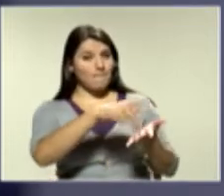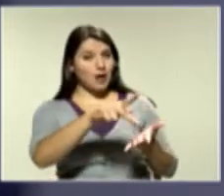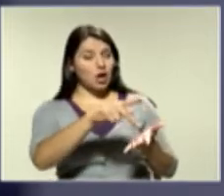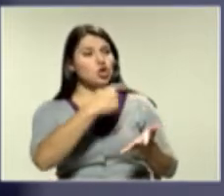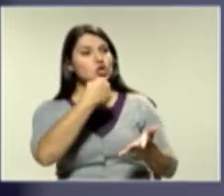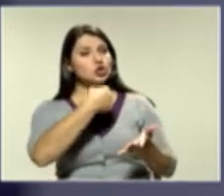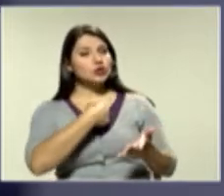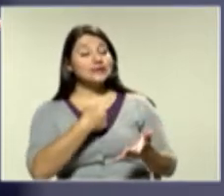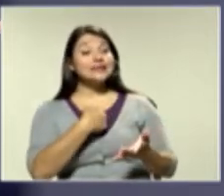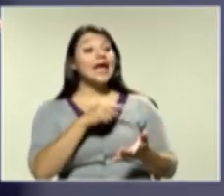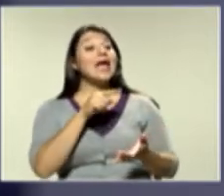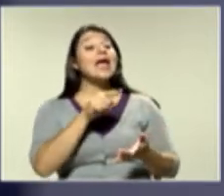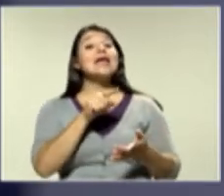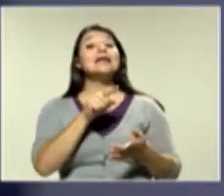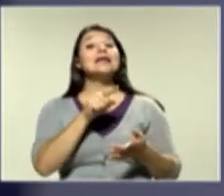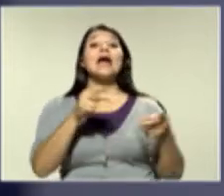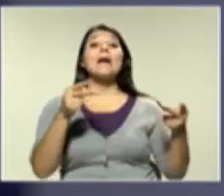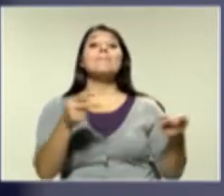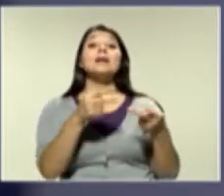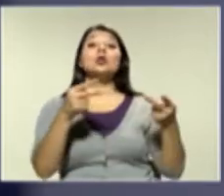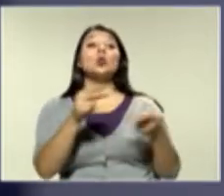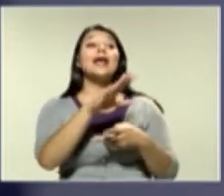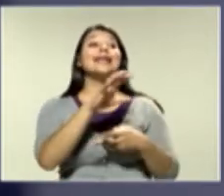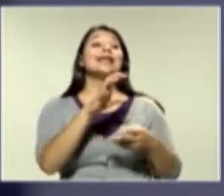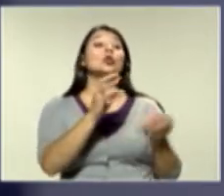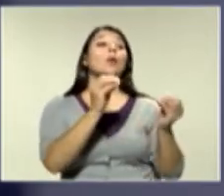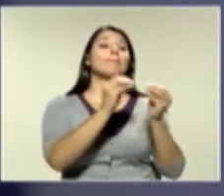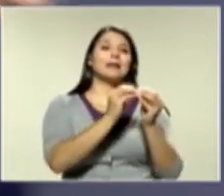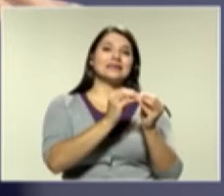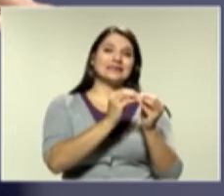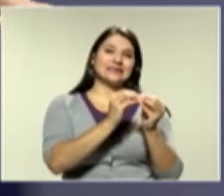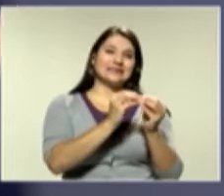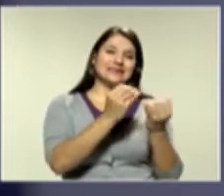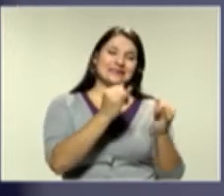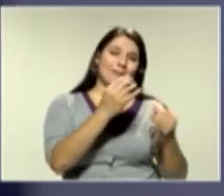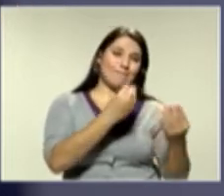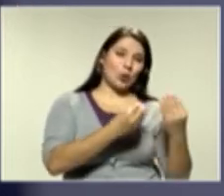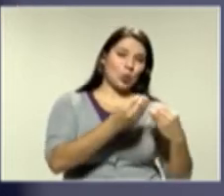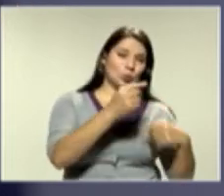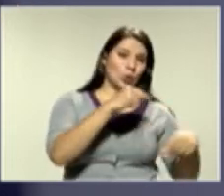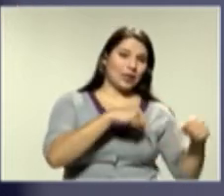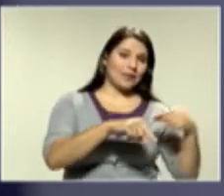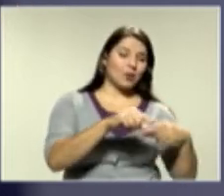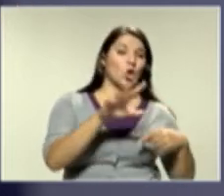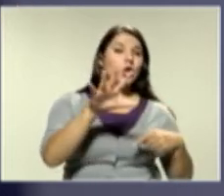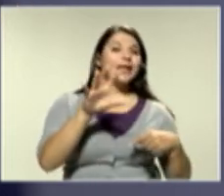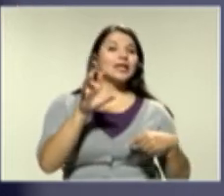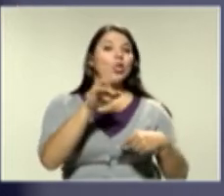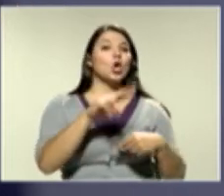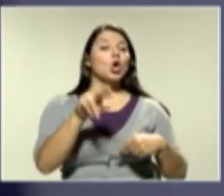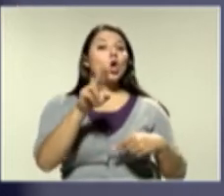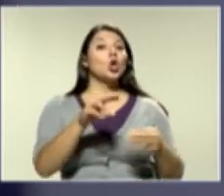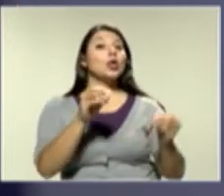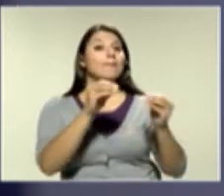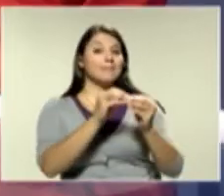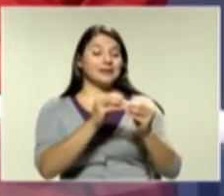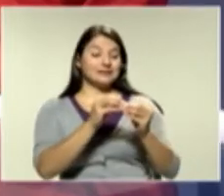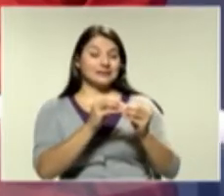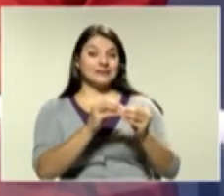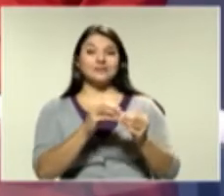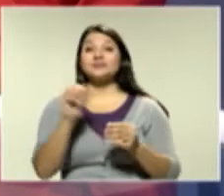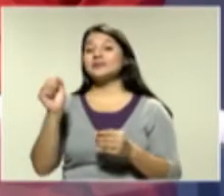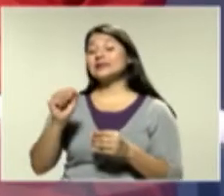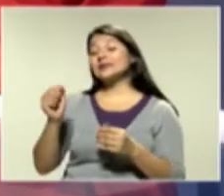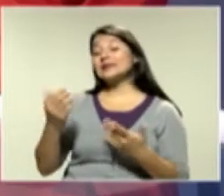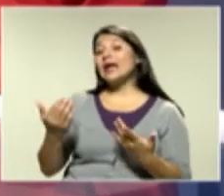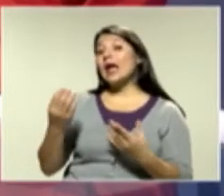verdura orgánica vale 500 colones más, 1000 colones más que esta cultivada de manera tradicional. Sí,